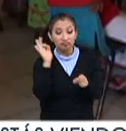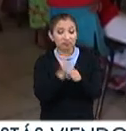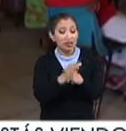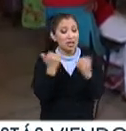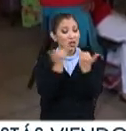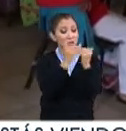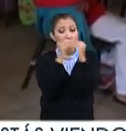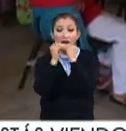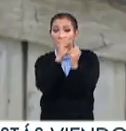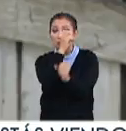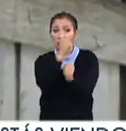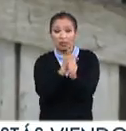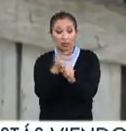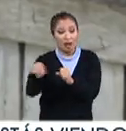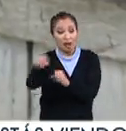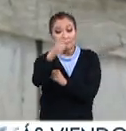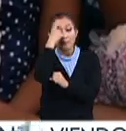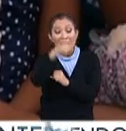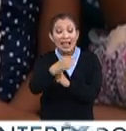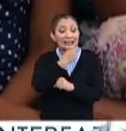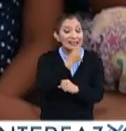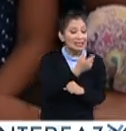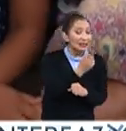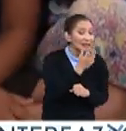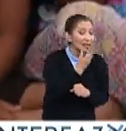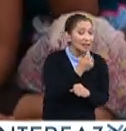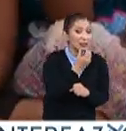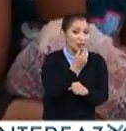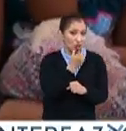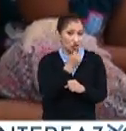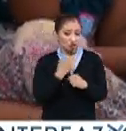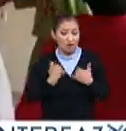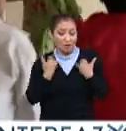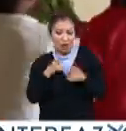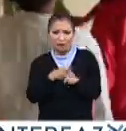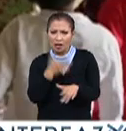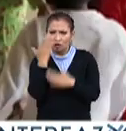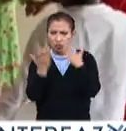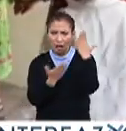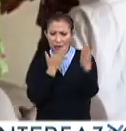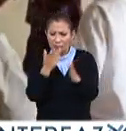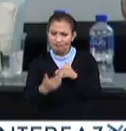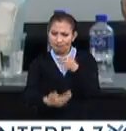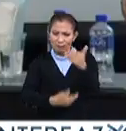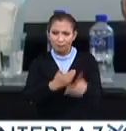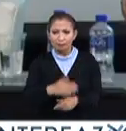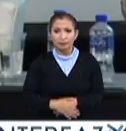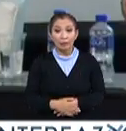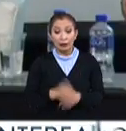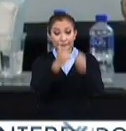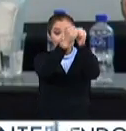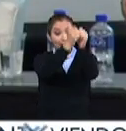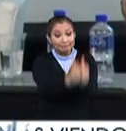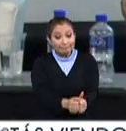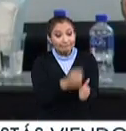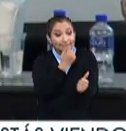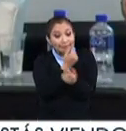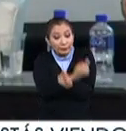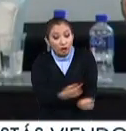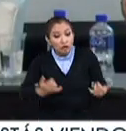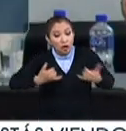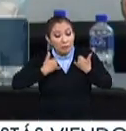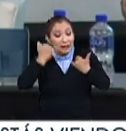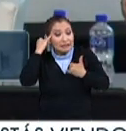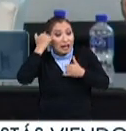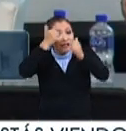garantizar la equidad de oportunidades para que tanto niños como jóvenes continúen con sus estudios. La permanencia de niños y jóvenes